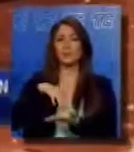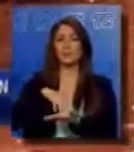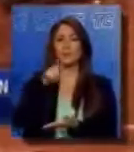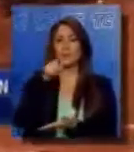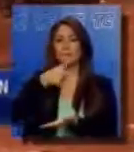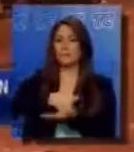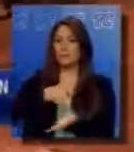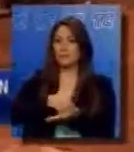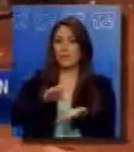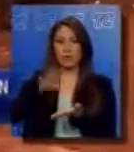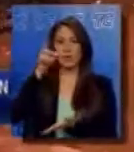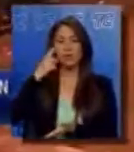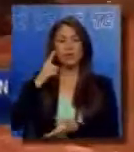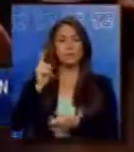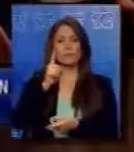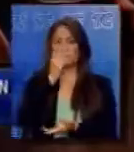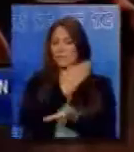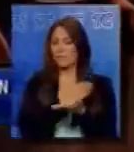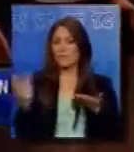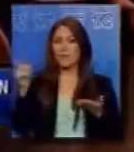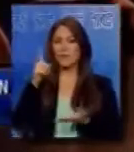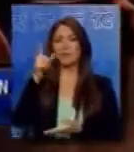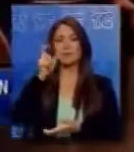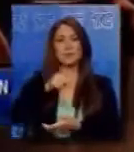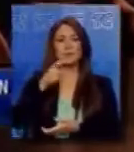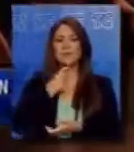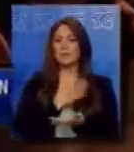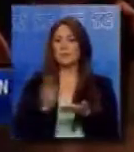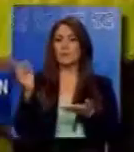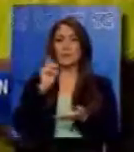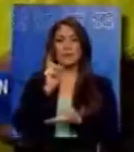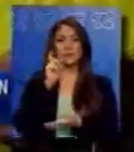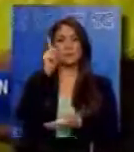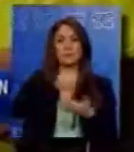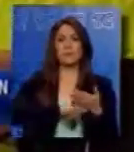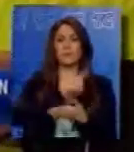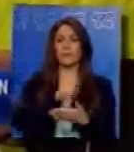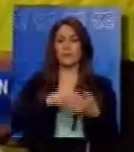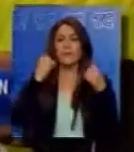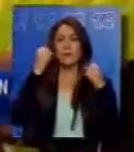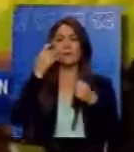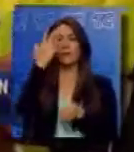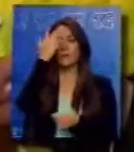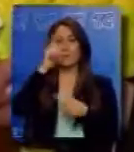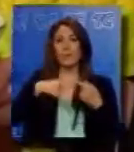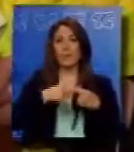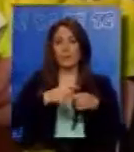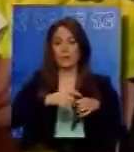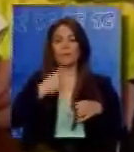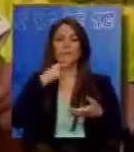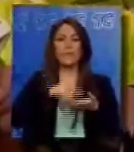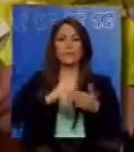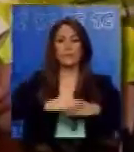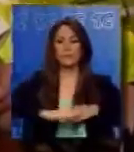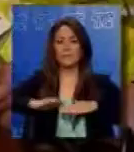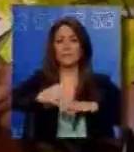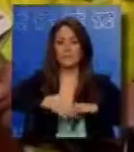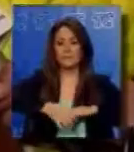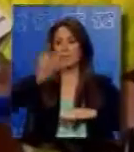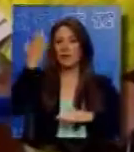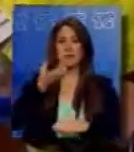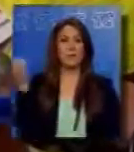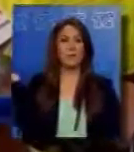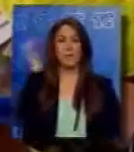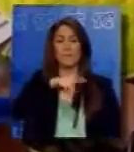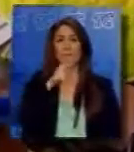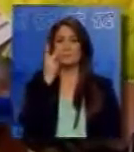del colegio, quienes fueron desalojados por el grupo antimotines de la Policía Nacional. Sacan esos adoquines y con eso agreden al personal policial. O sea, no hay